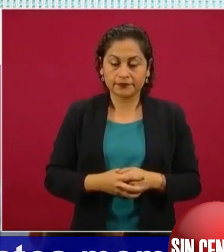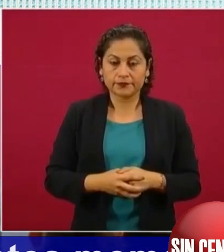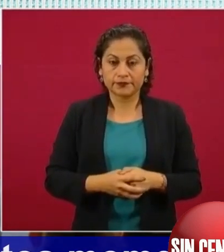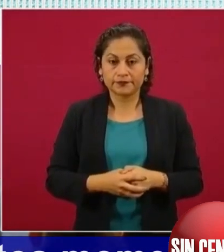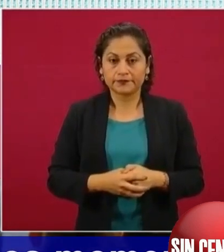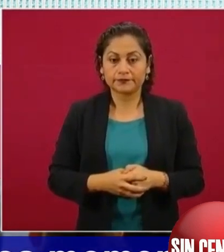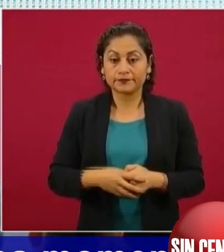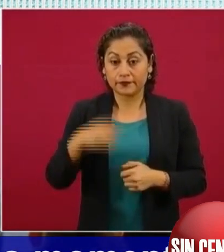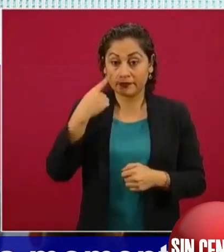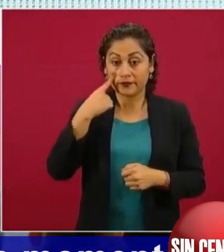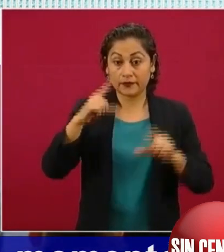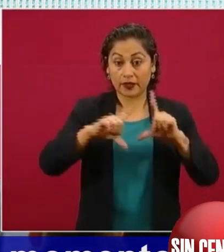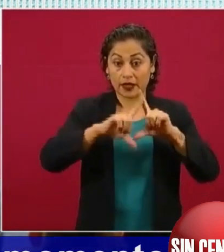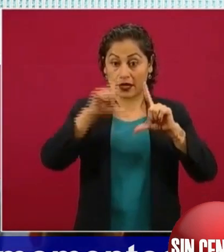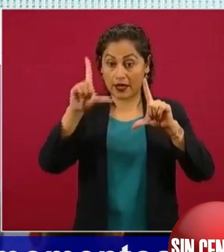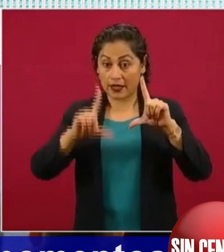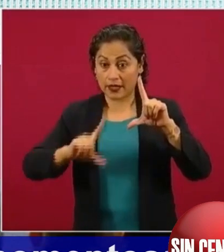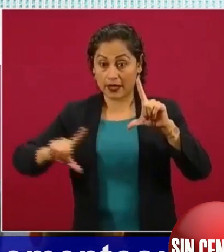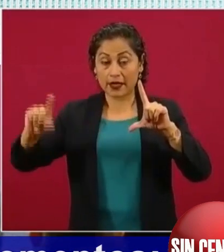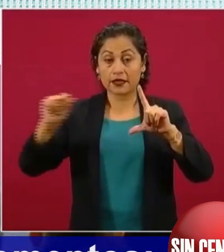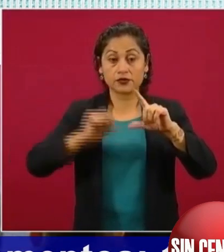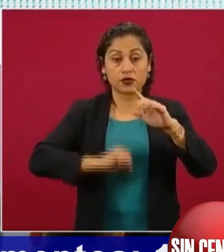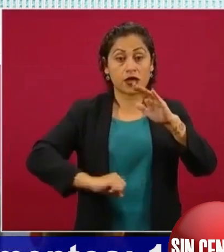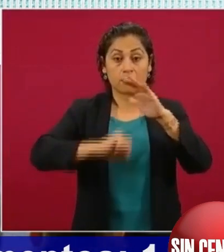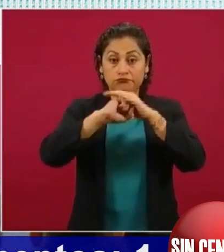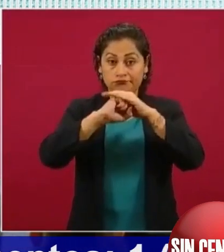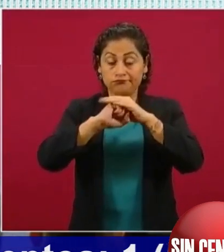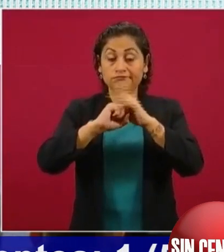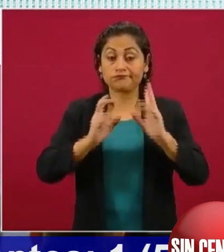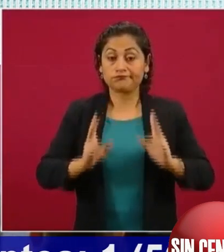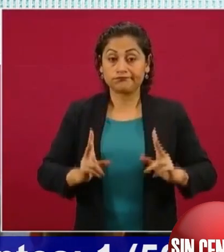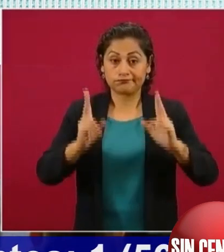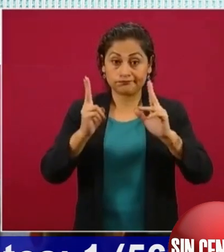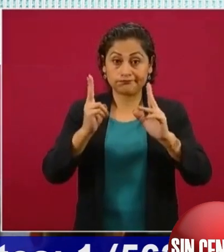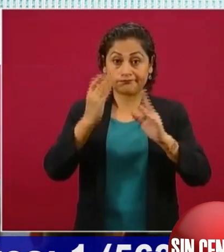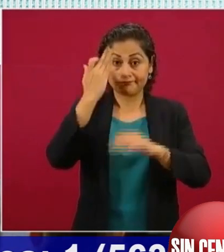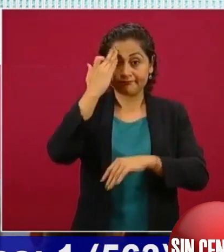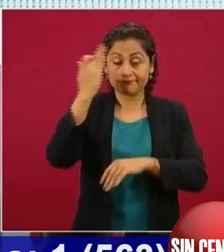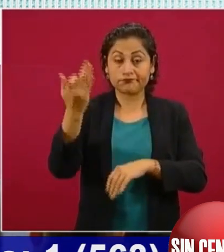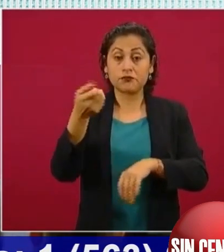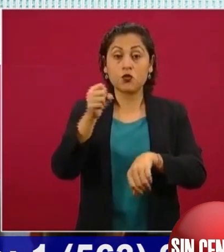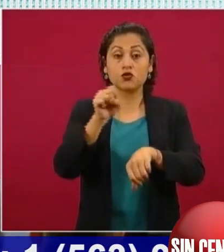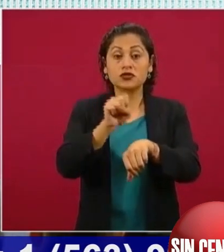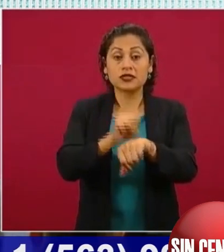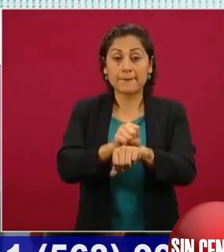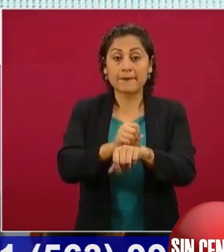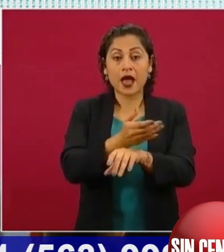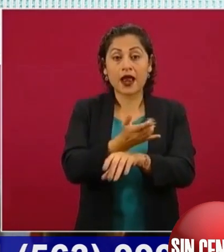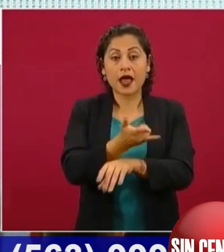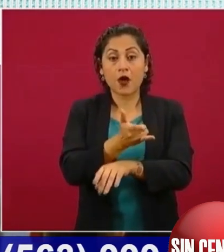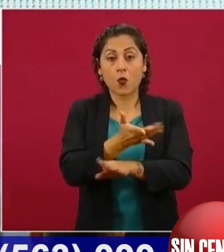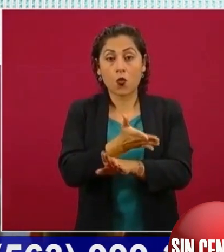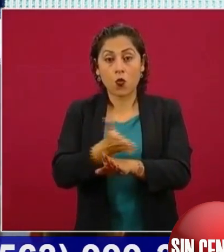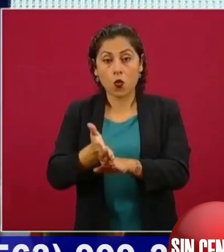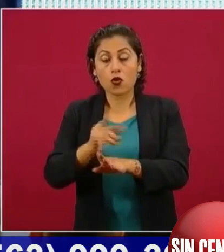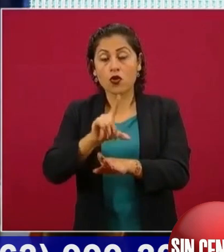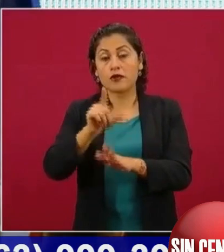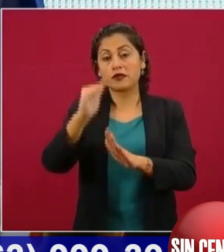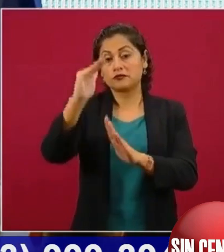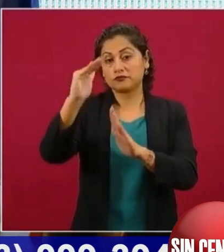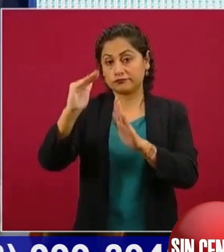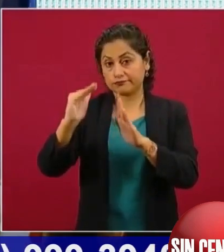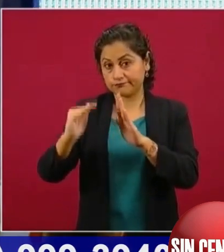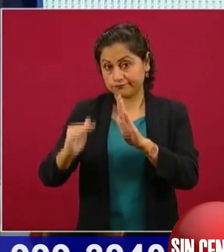nacional llegamos primero a un punto máximo, que fue también en las últimas semanas de julio, después un descenso, y a partir